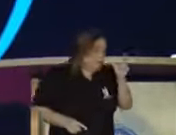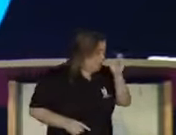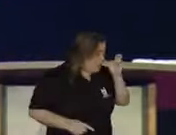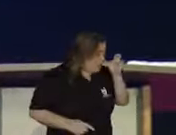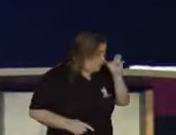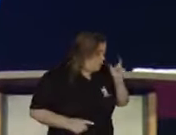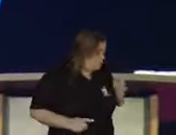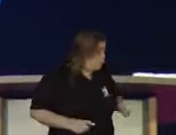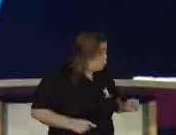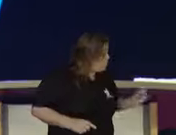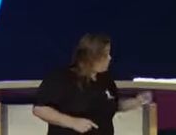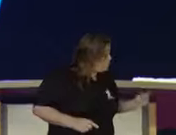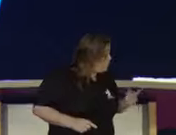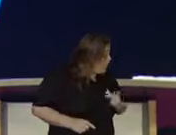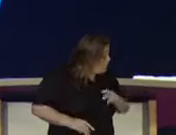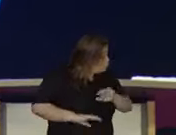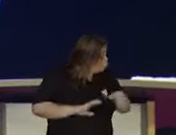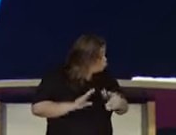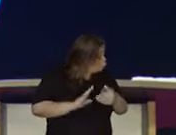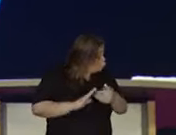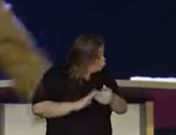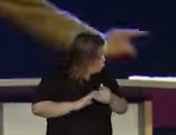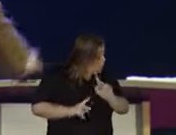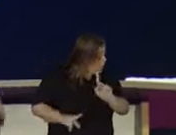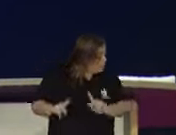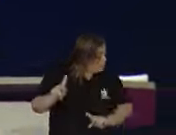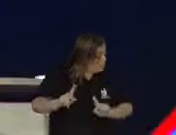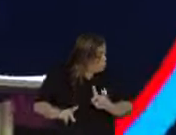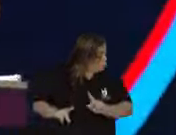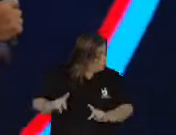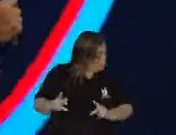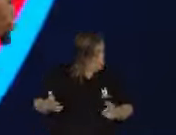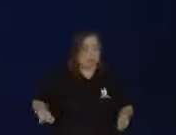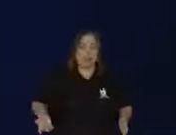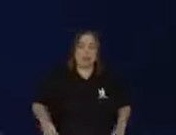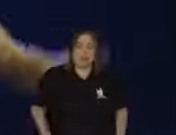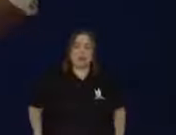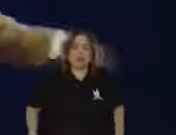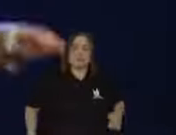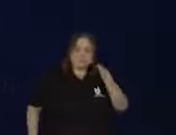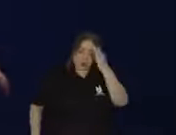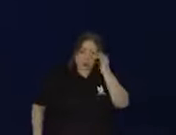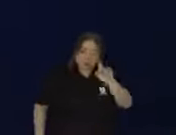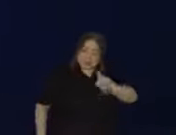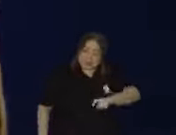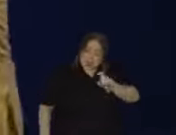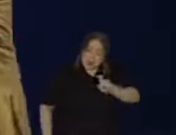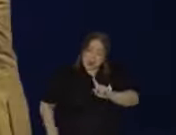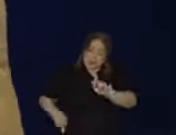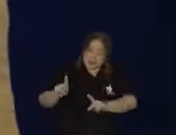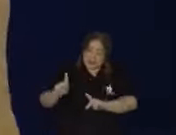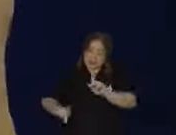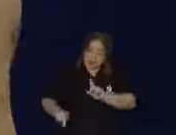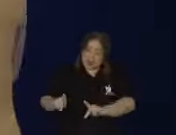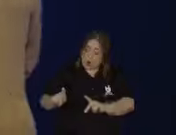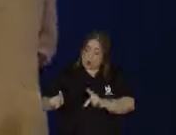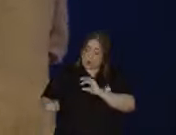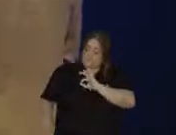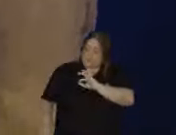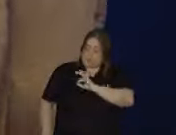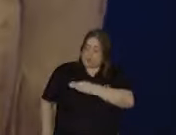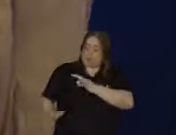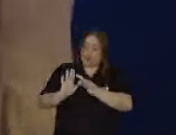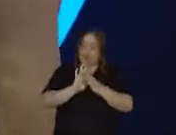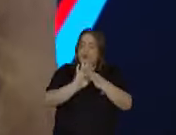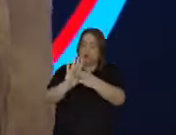vas a devolver toda la semilla que arrebataste para que dé fruto, fruto en cada una de estas personas que le hemos